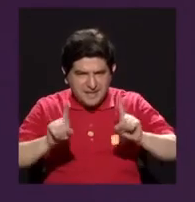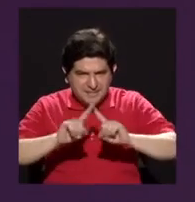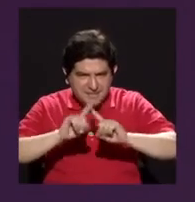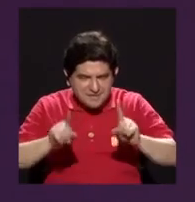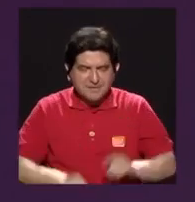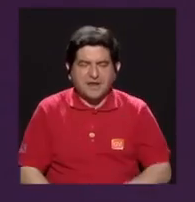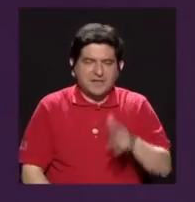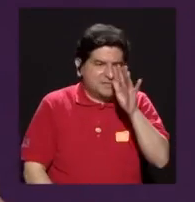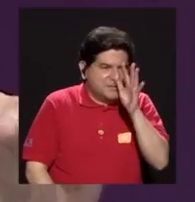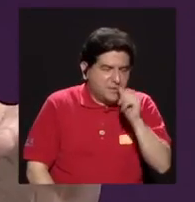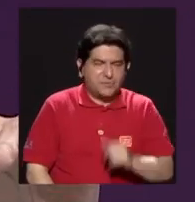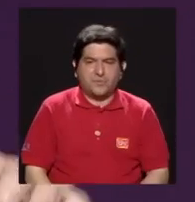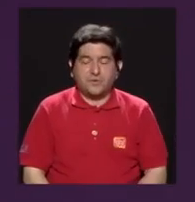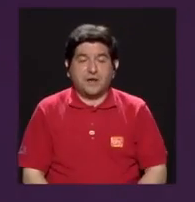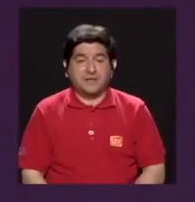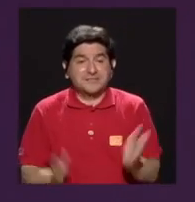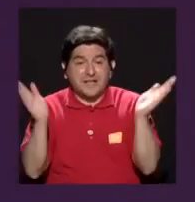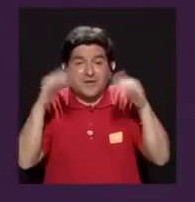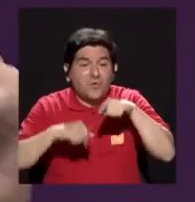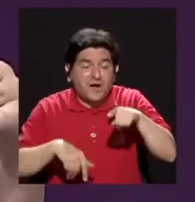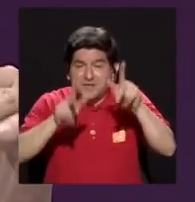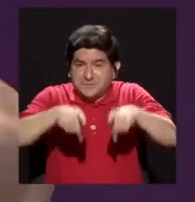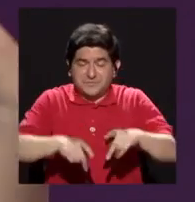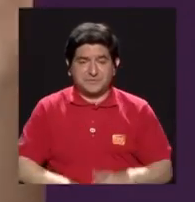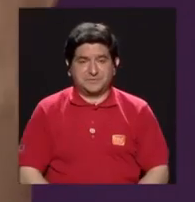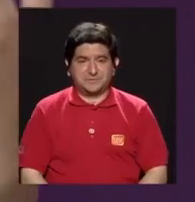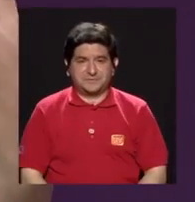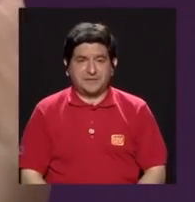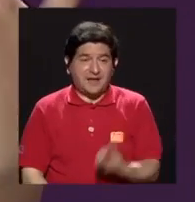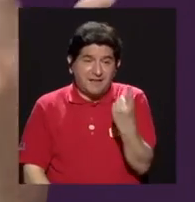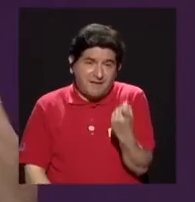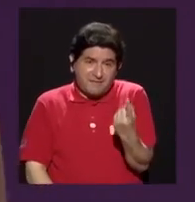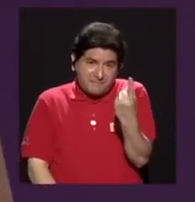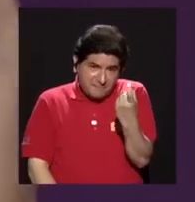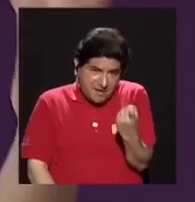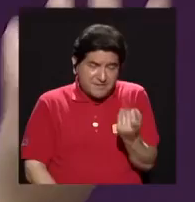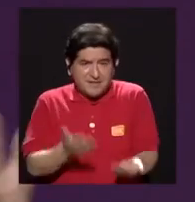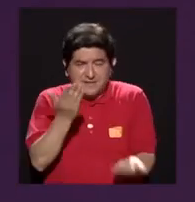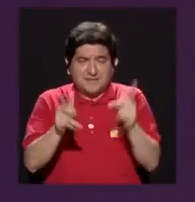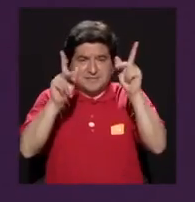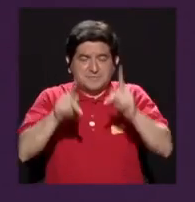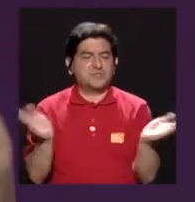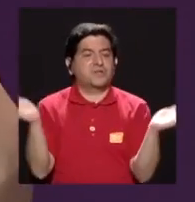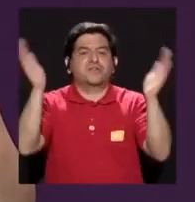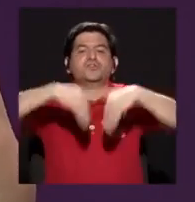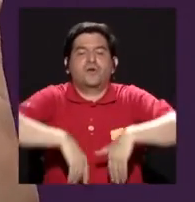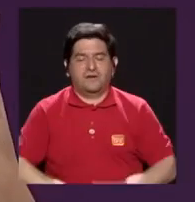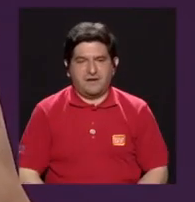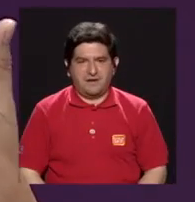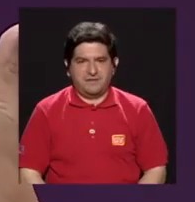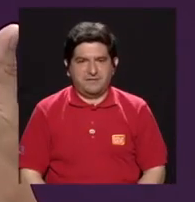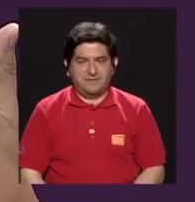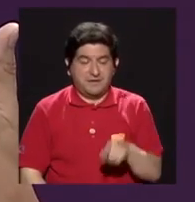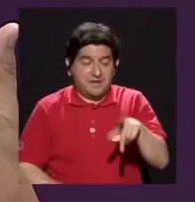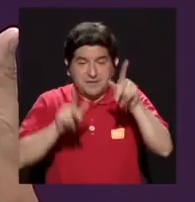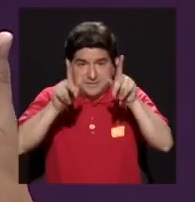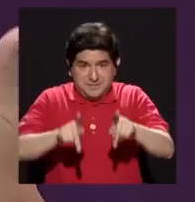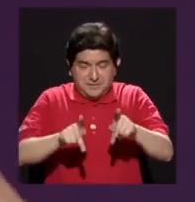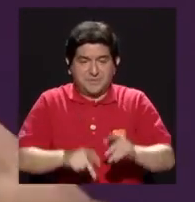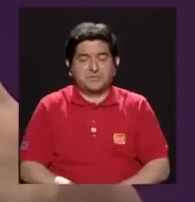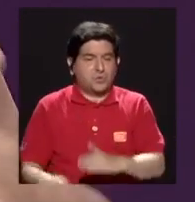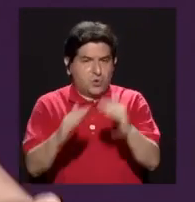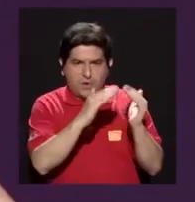burla sino que simplemente no existen entonces esa omisión es como estas personas no existen y no existen como como